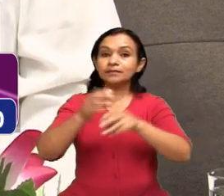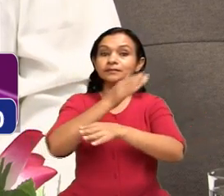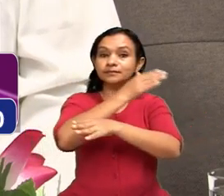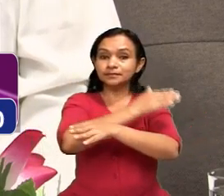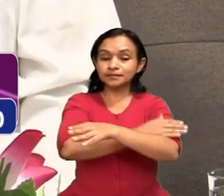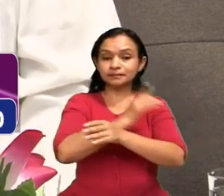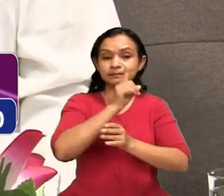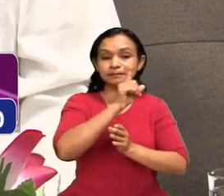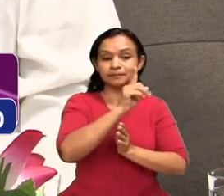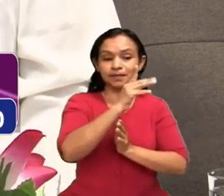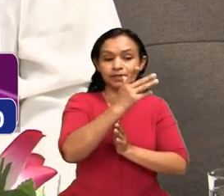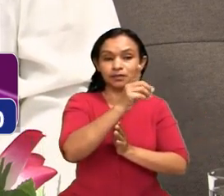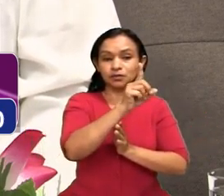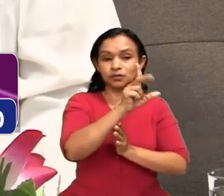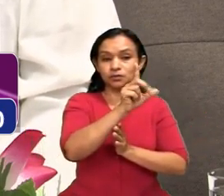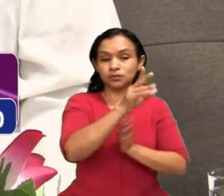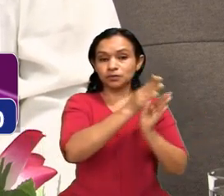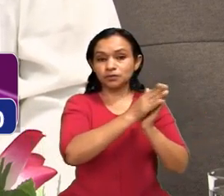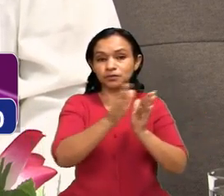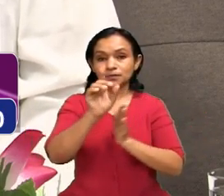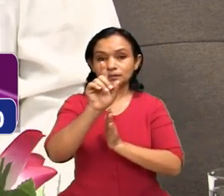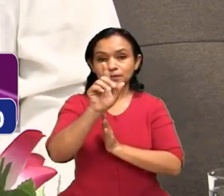desde 1912 hasta